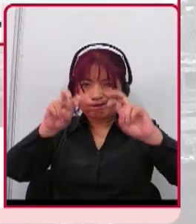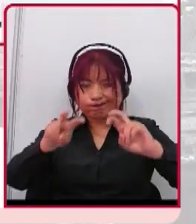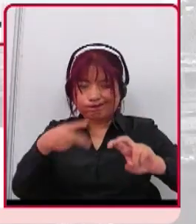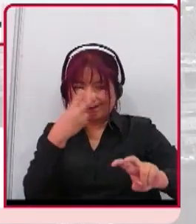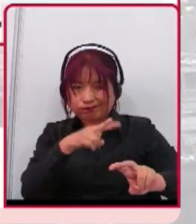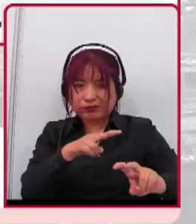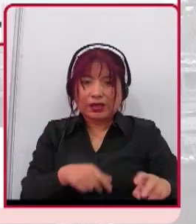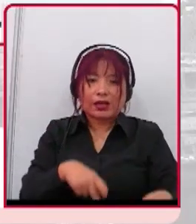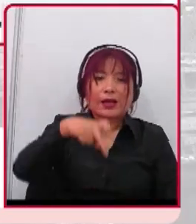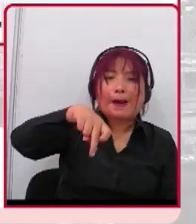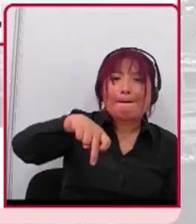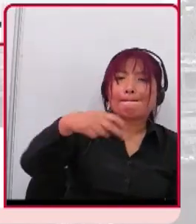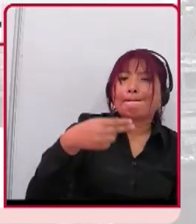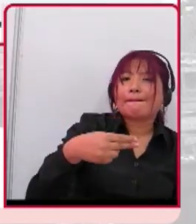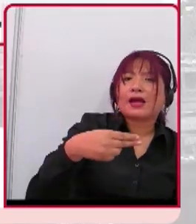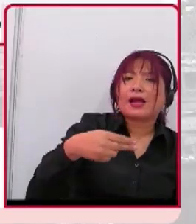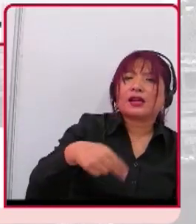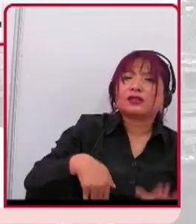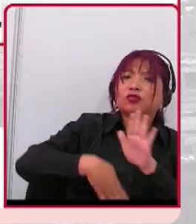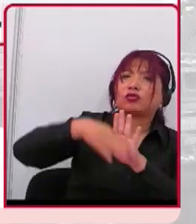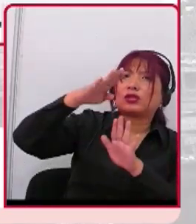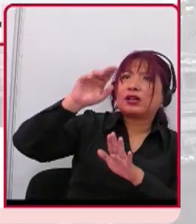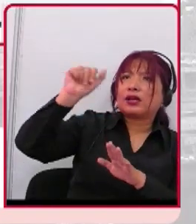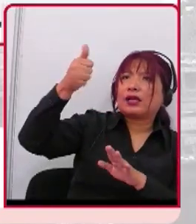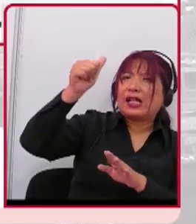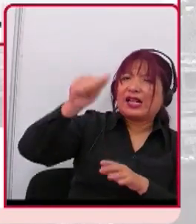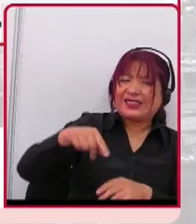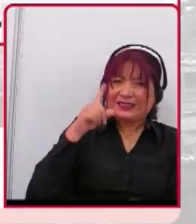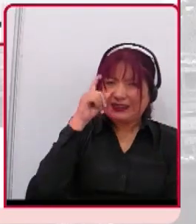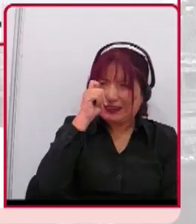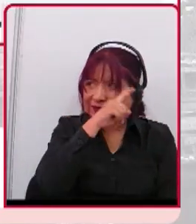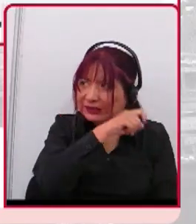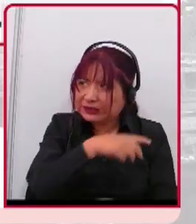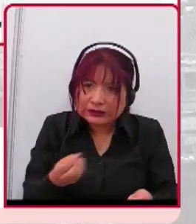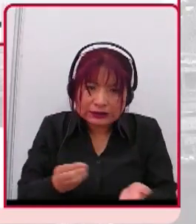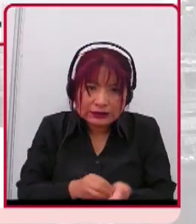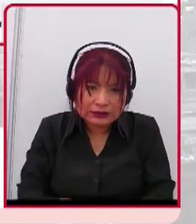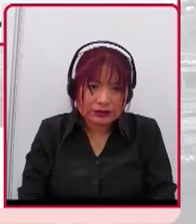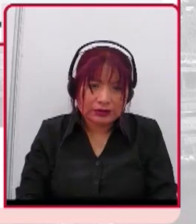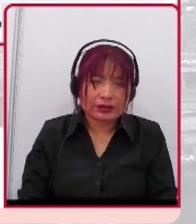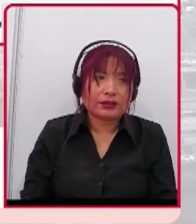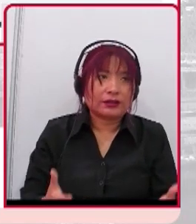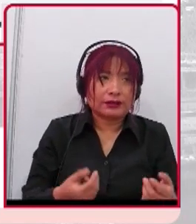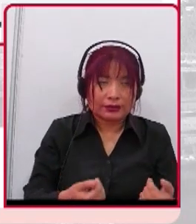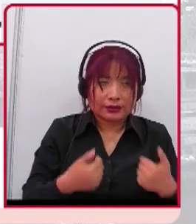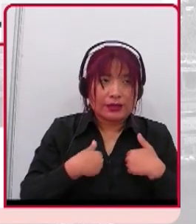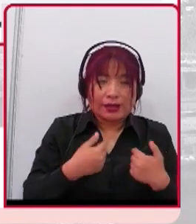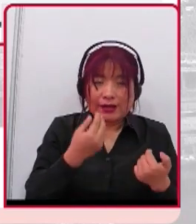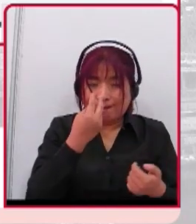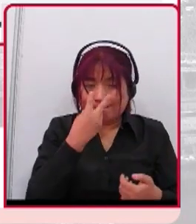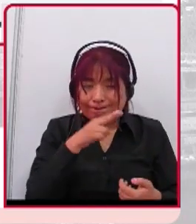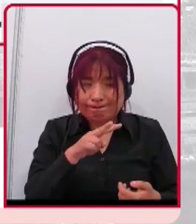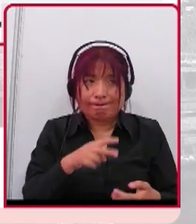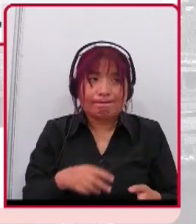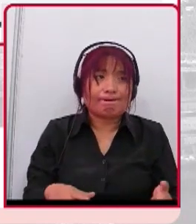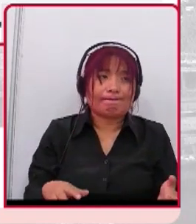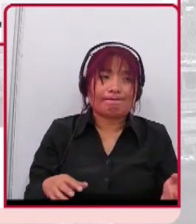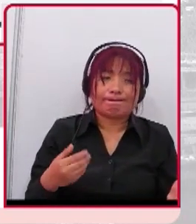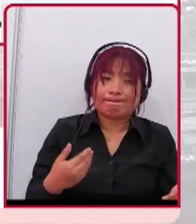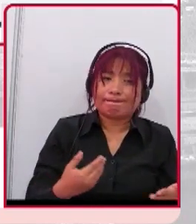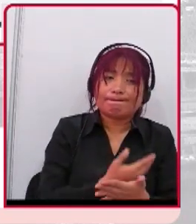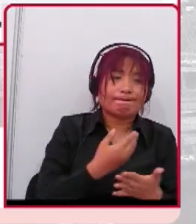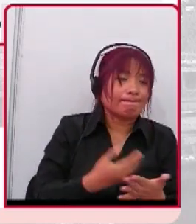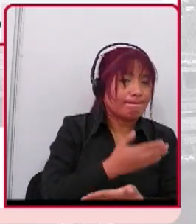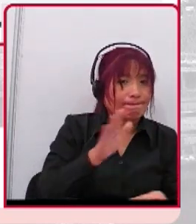pH superiores a 10, ¿no? Definitivamente era un nuevo enfoque, un nuevo escenario, algo que ha